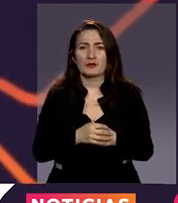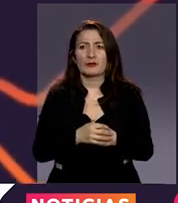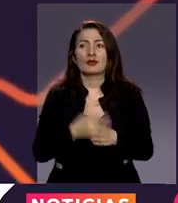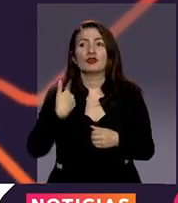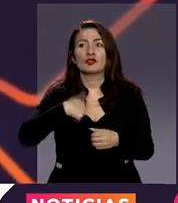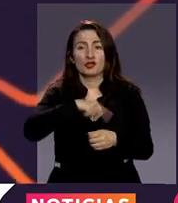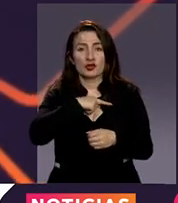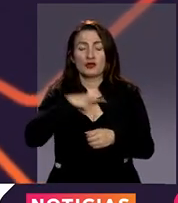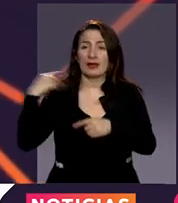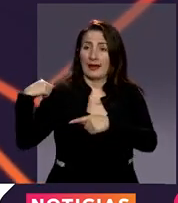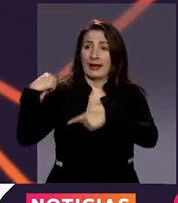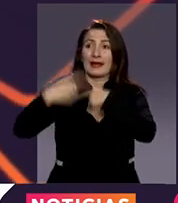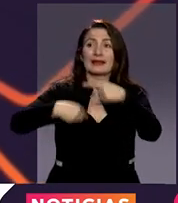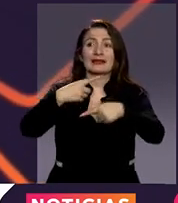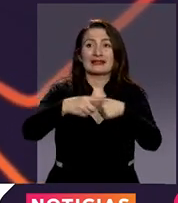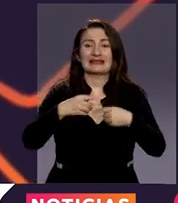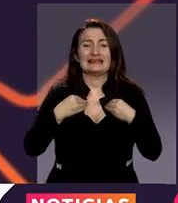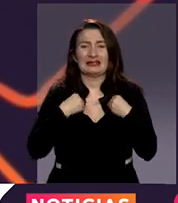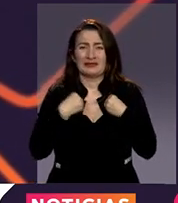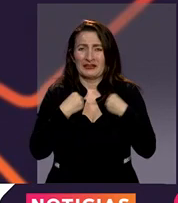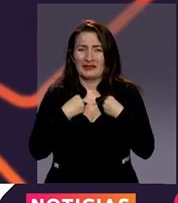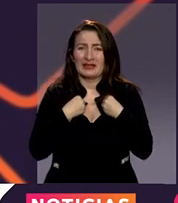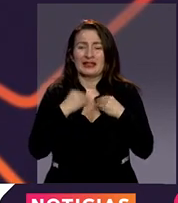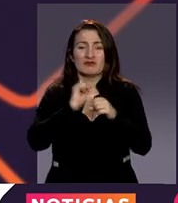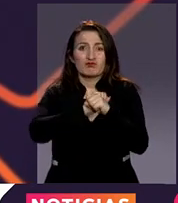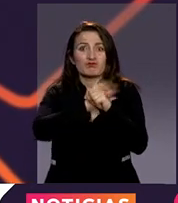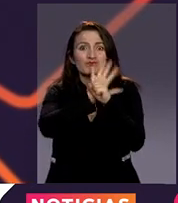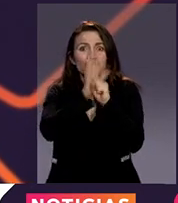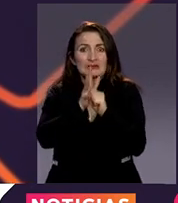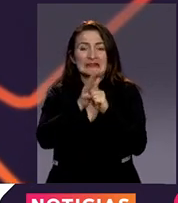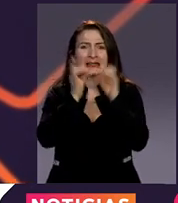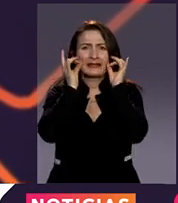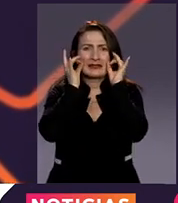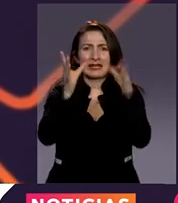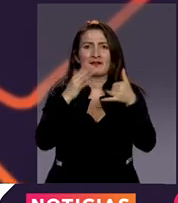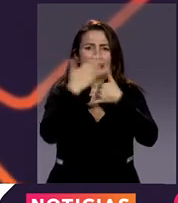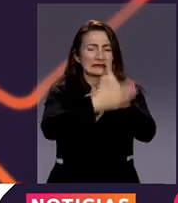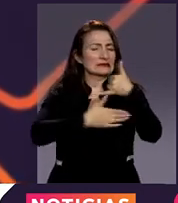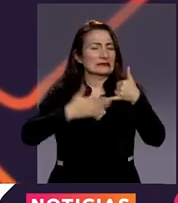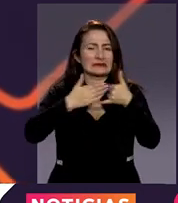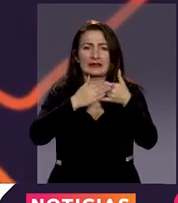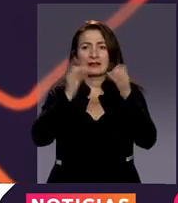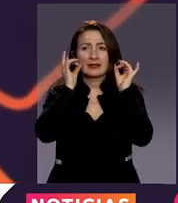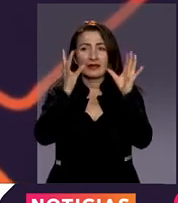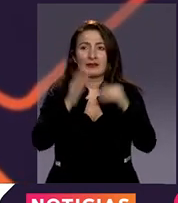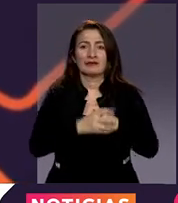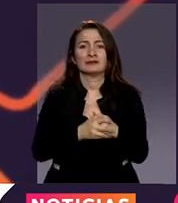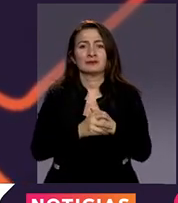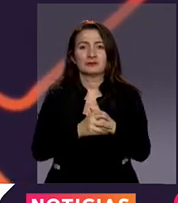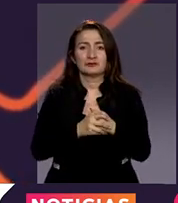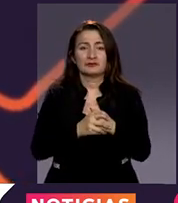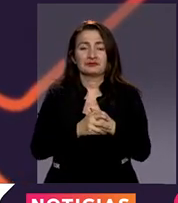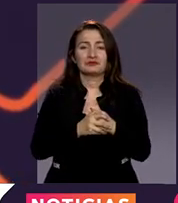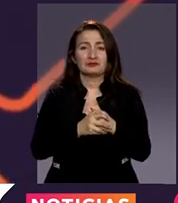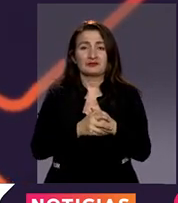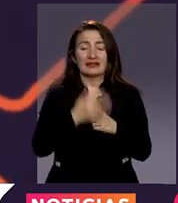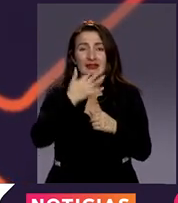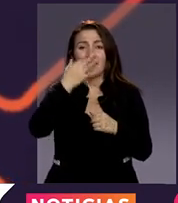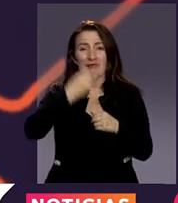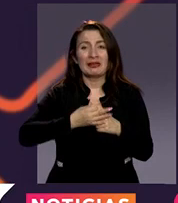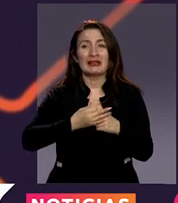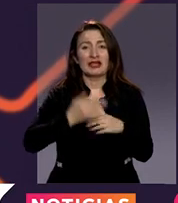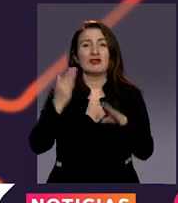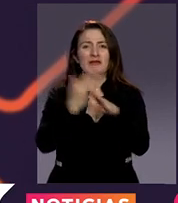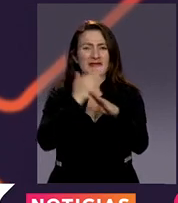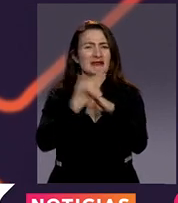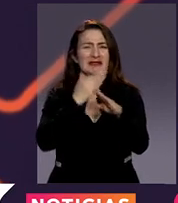Somos la generación que nos tocó vivir pandemia y esta crisis tan tenaz. Yo sabía que iba a haber un problema